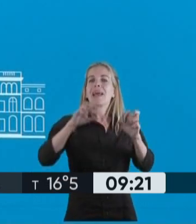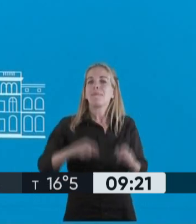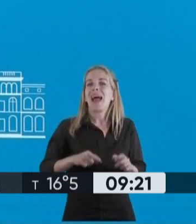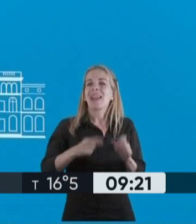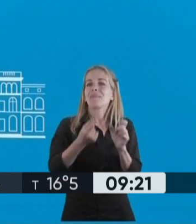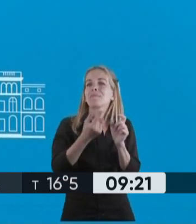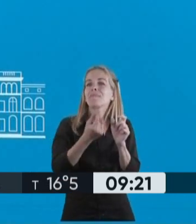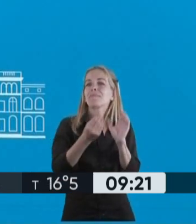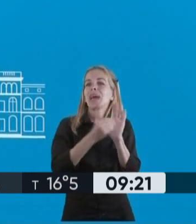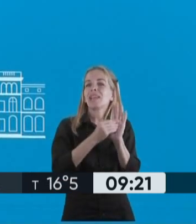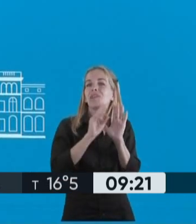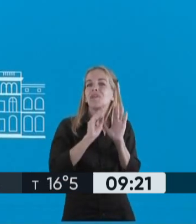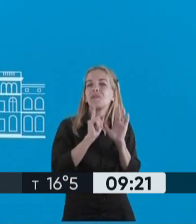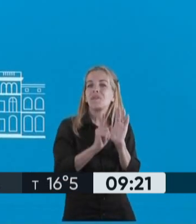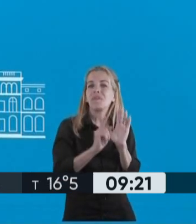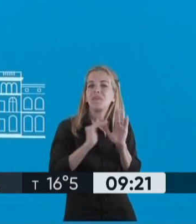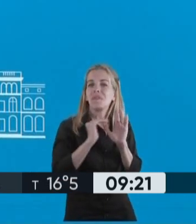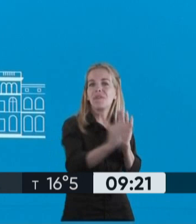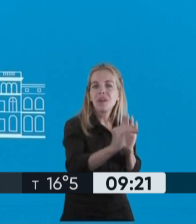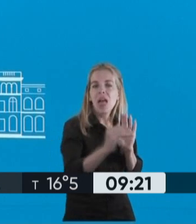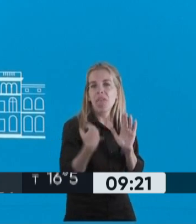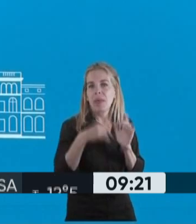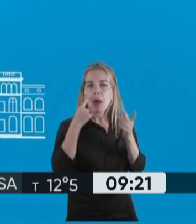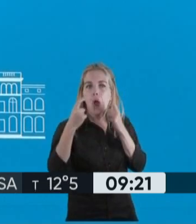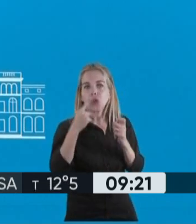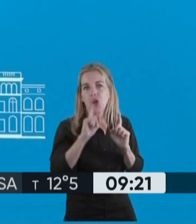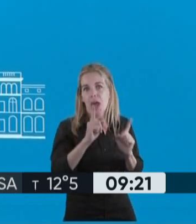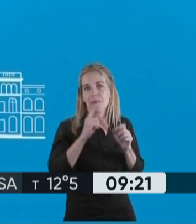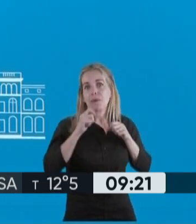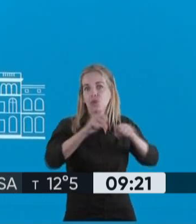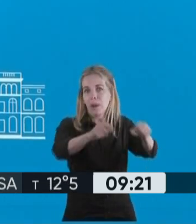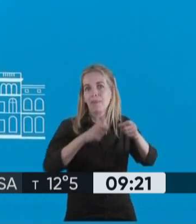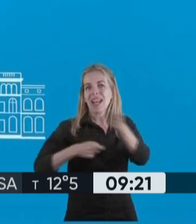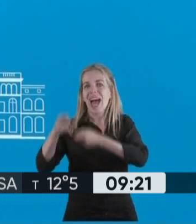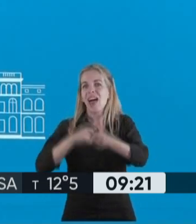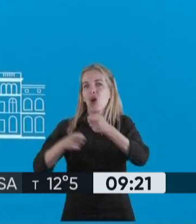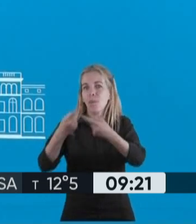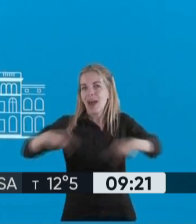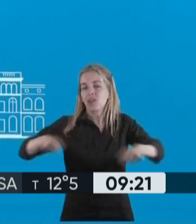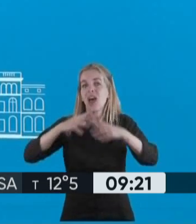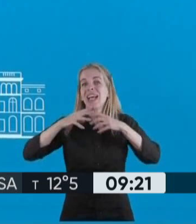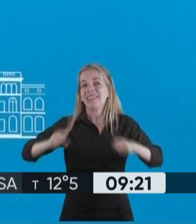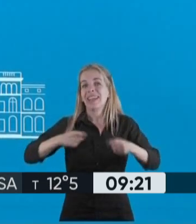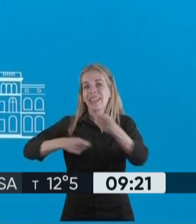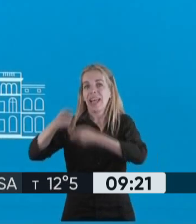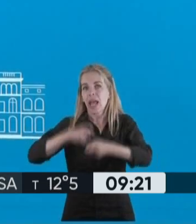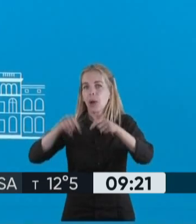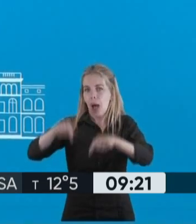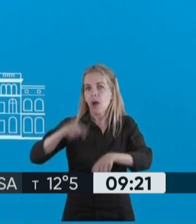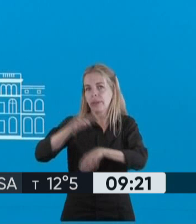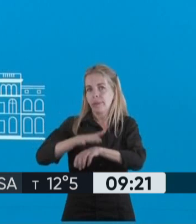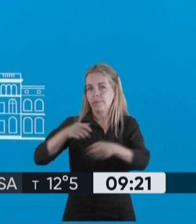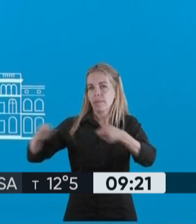cumplan también los precios que se han acordado para los comercios de cercanía. Así que la Secretaría de Comercio está trabajando en ese tema para que estos